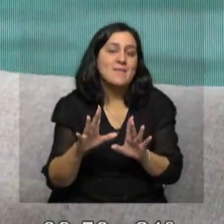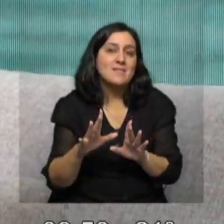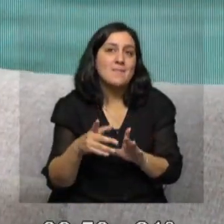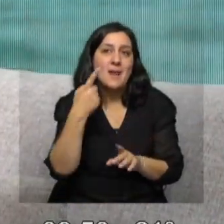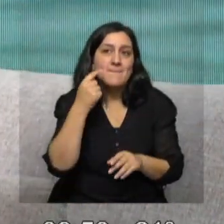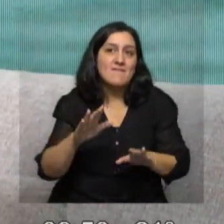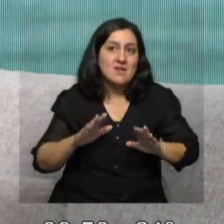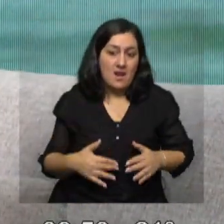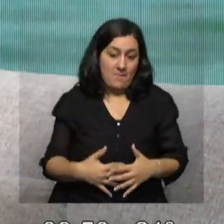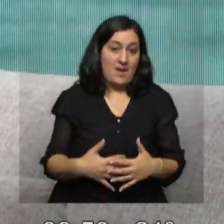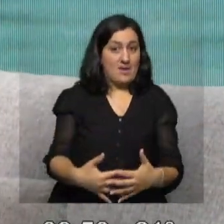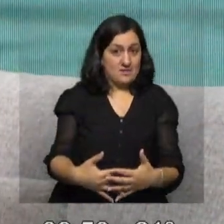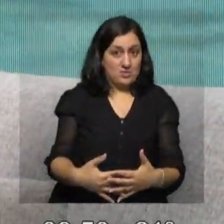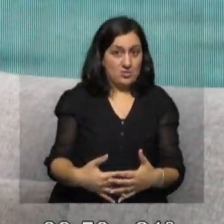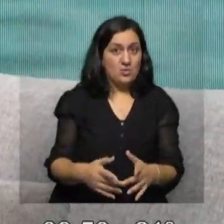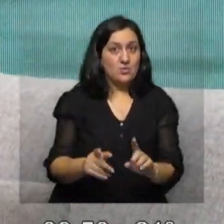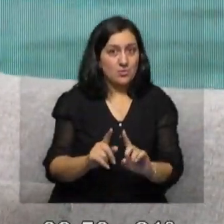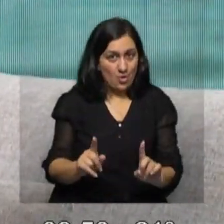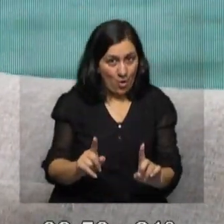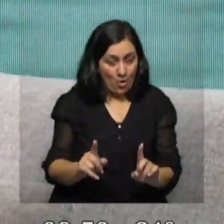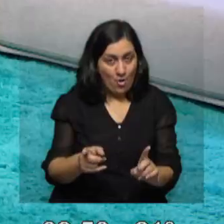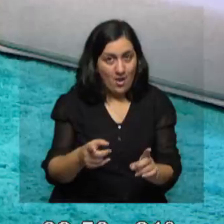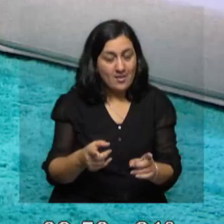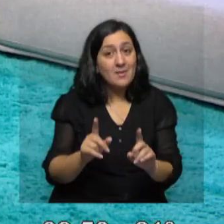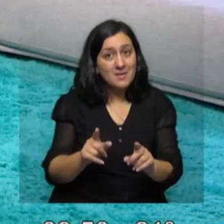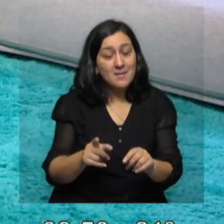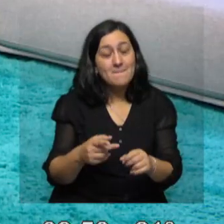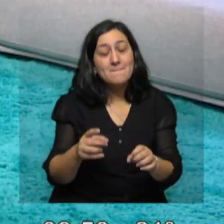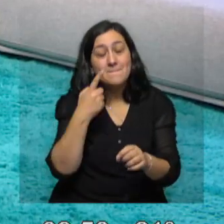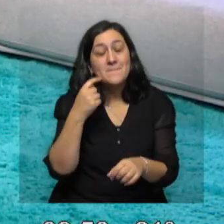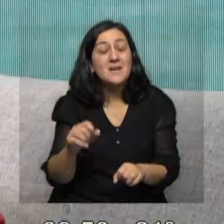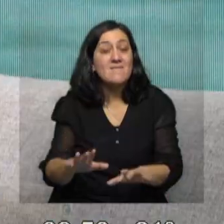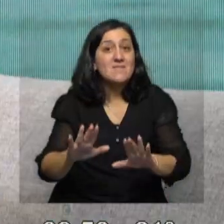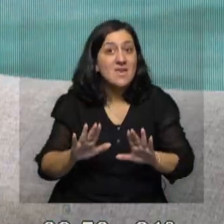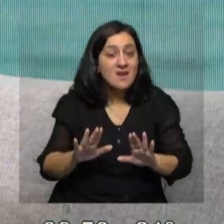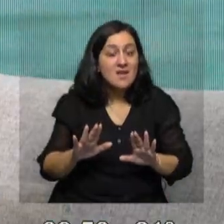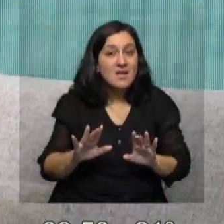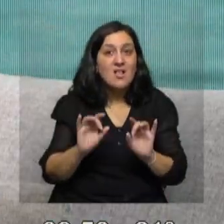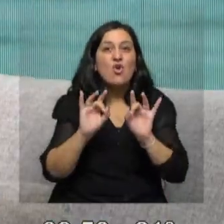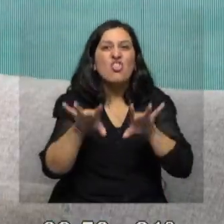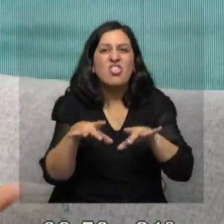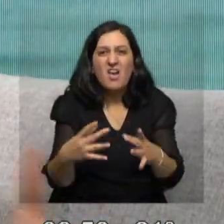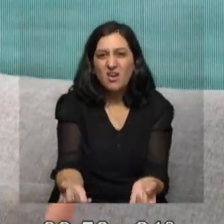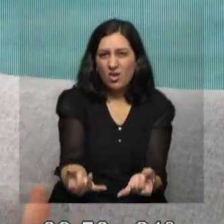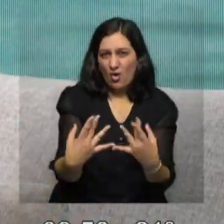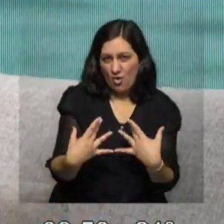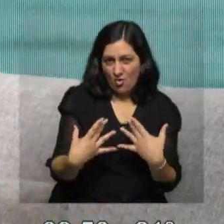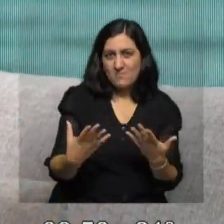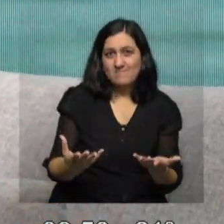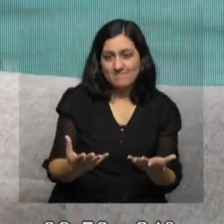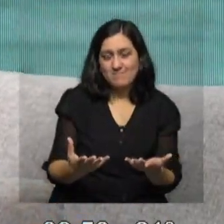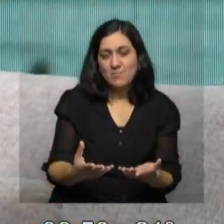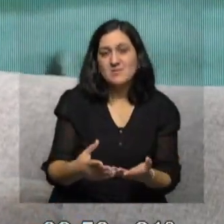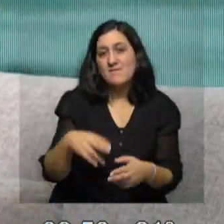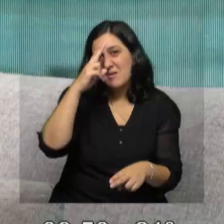realidad no solo tienen la función de evitar la concepción, sino que tienen una protección un poquito más allá, como es el tema de las